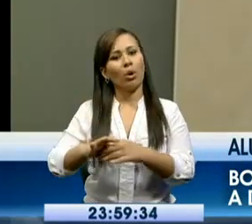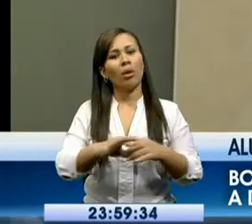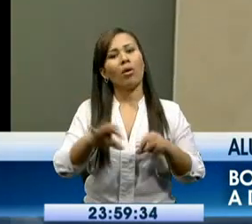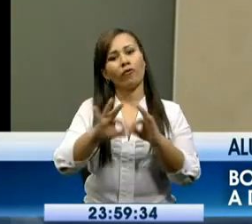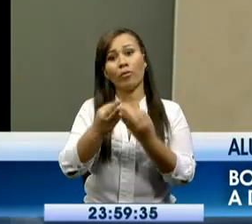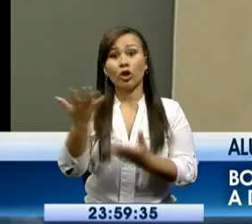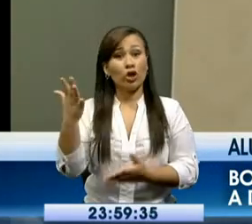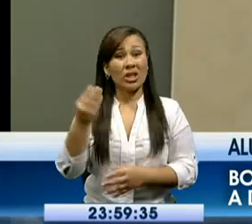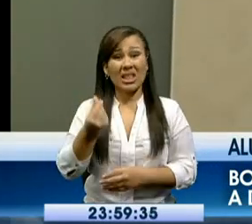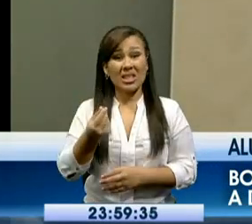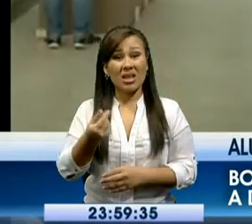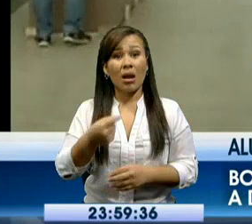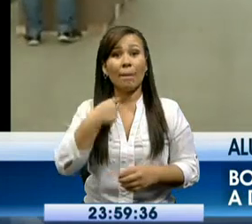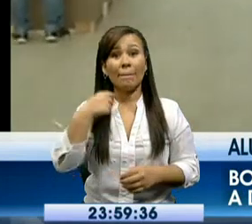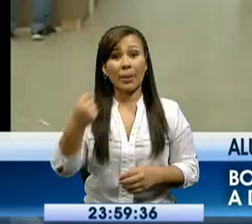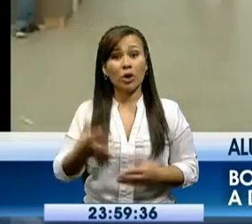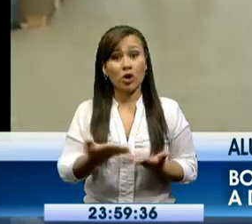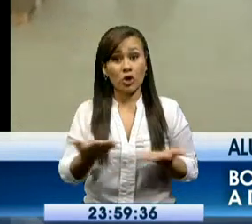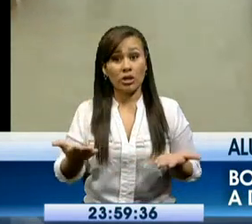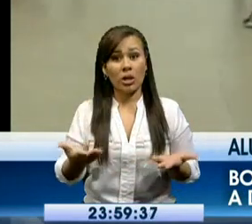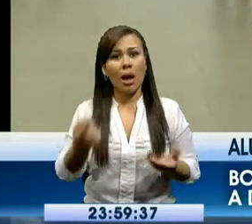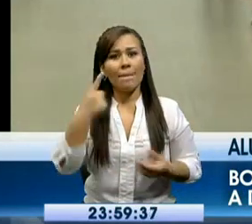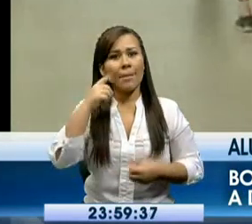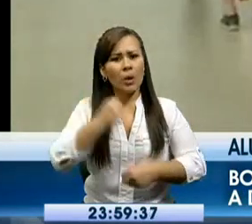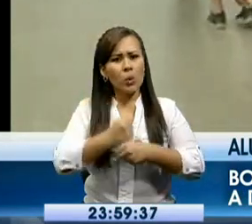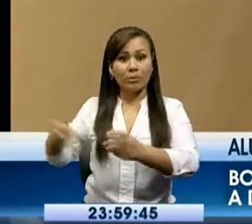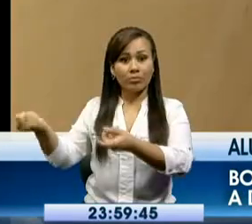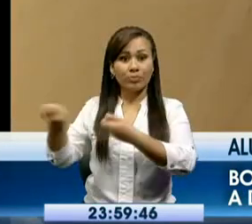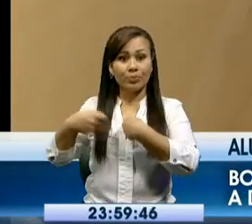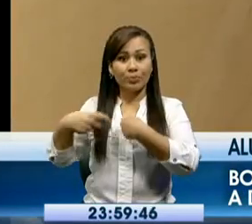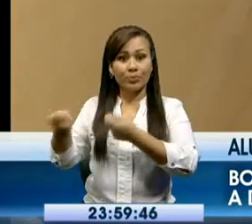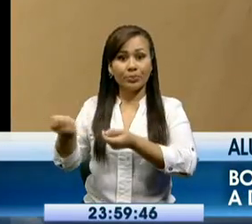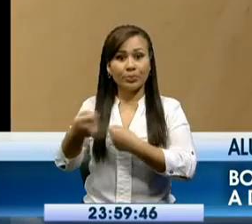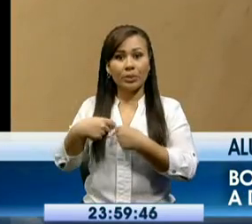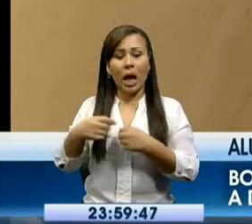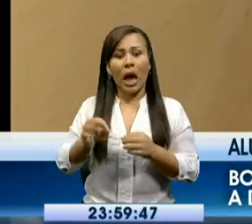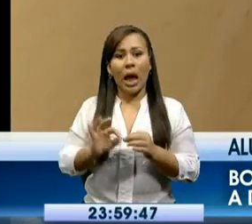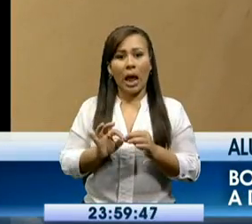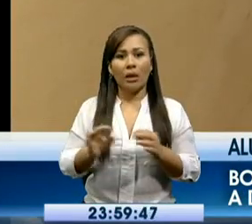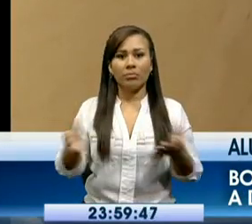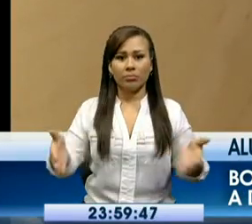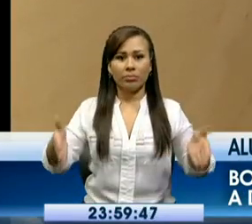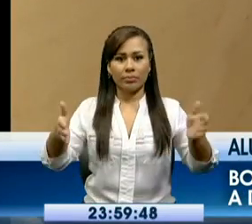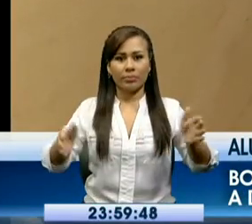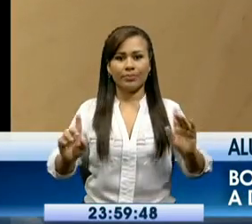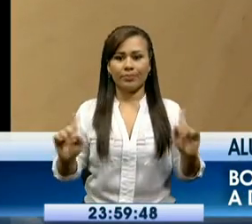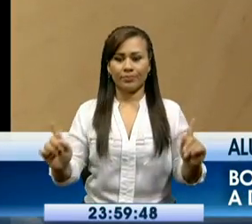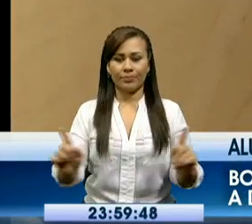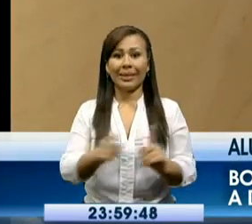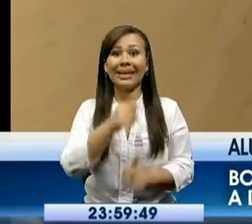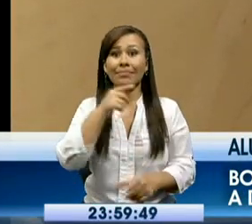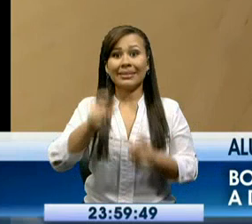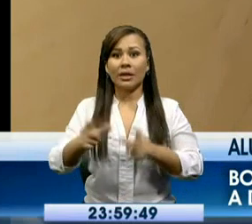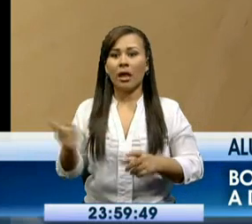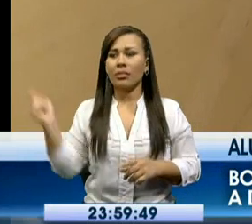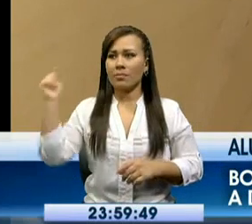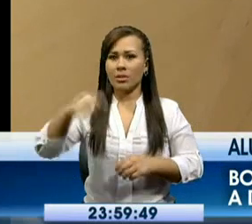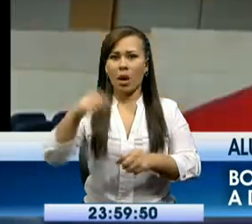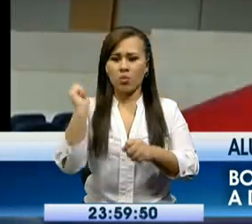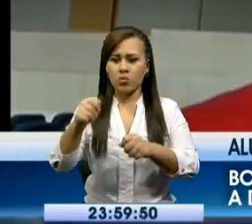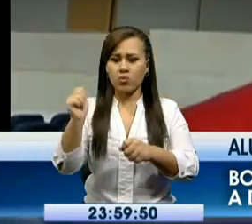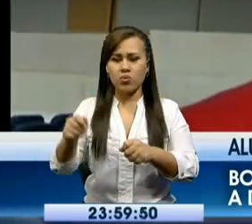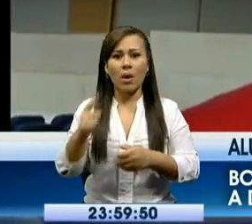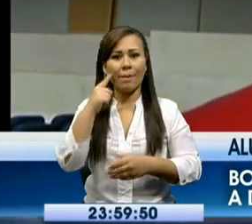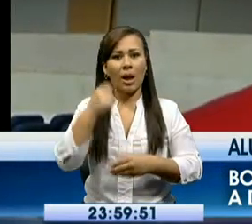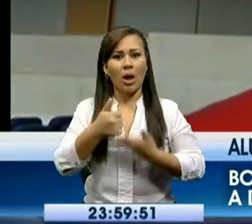familias que perdieron a sus miembros a causa del terremoto. No, el Playwood, asimismo han venido obreros a trabajar aquí desde las